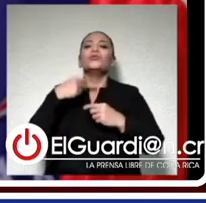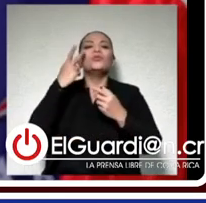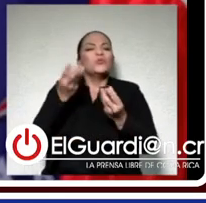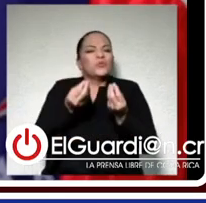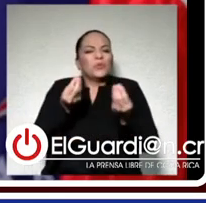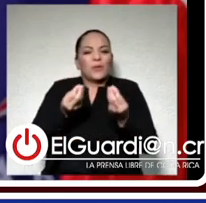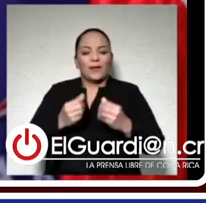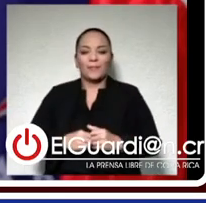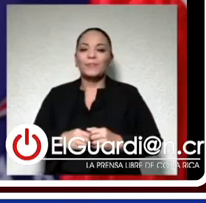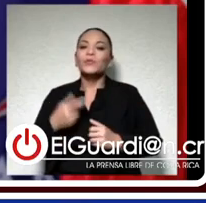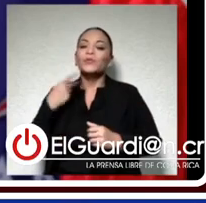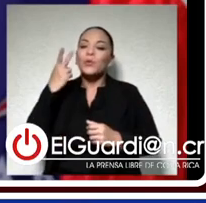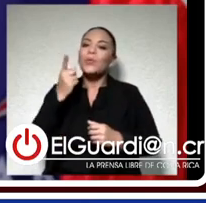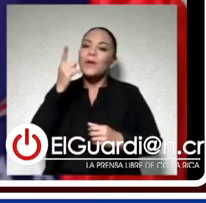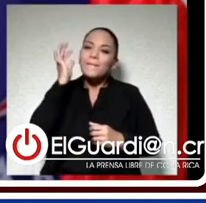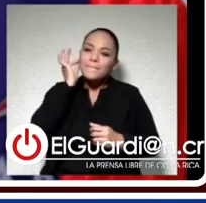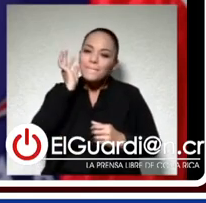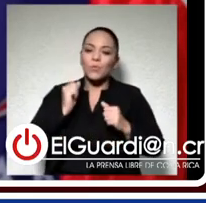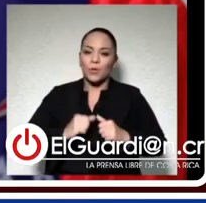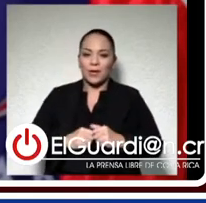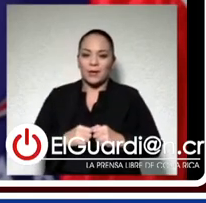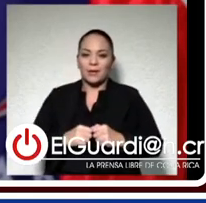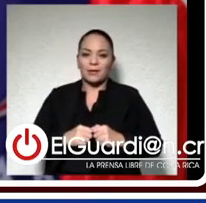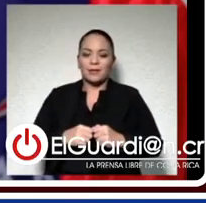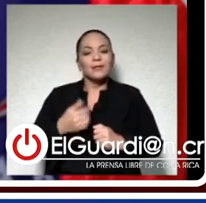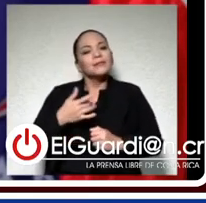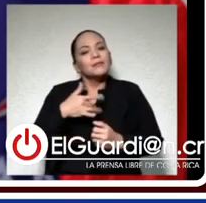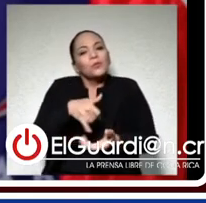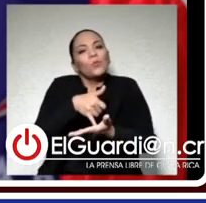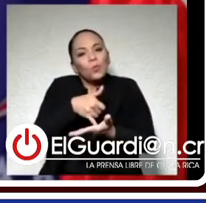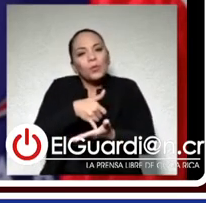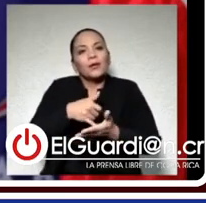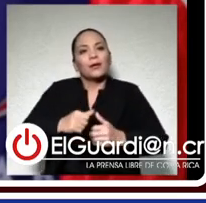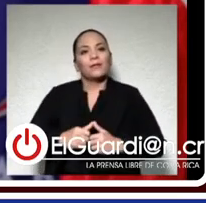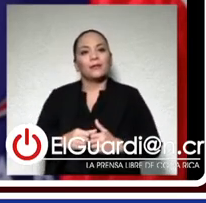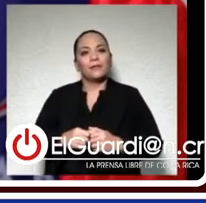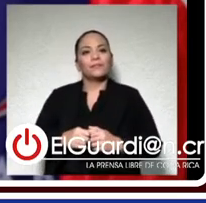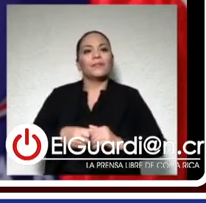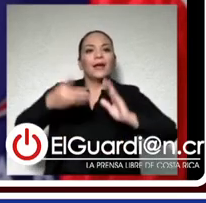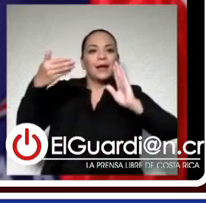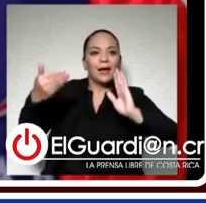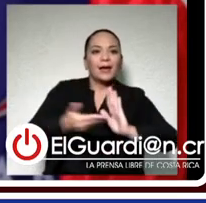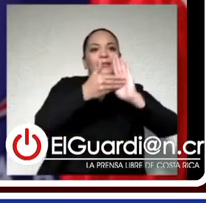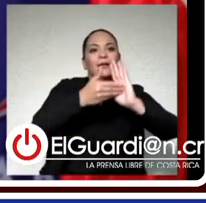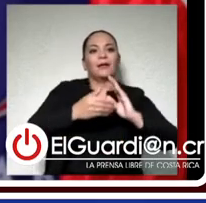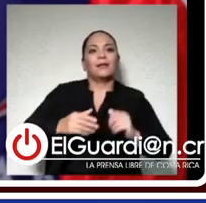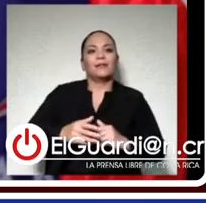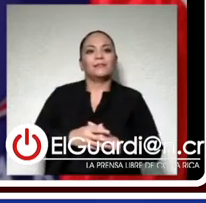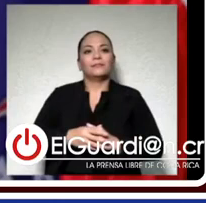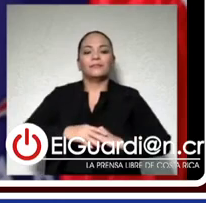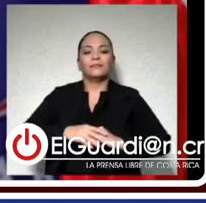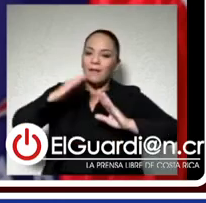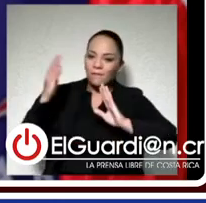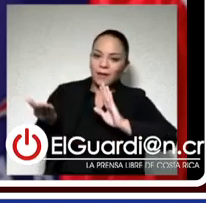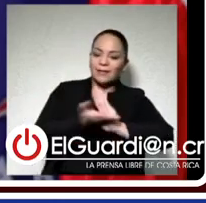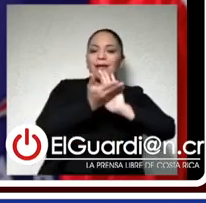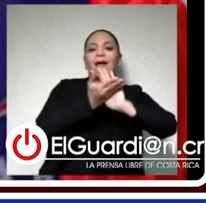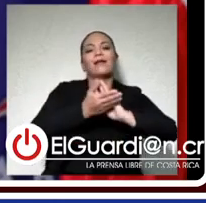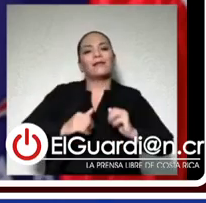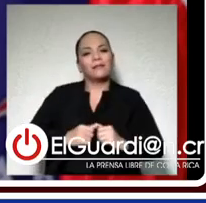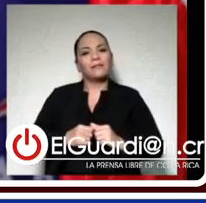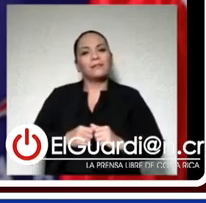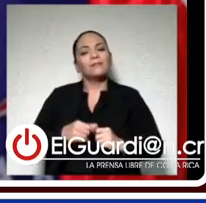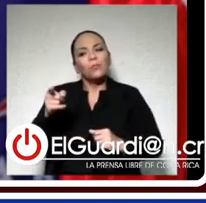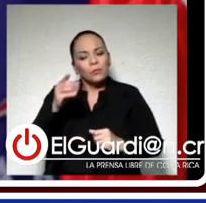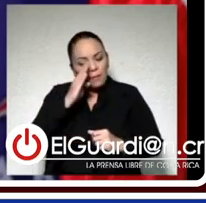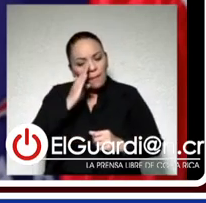mujer que se sintió vulnerable, atacada, afectada por la grave